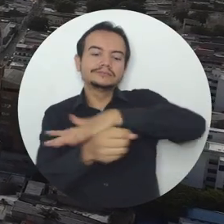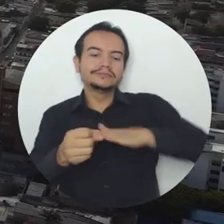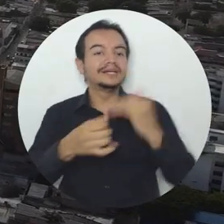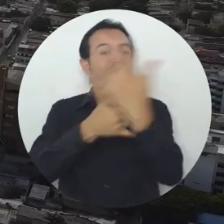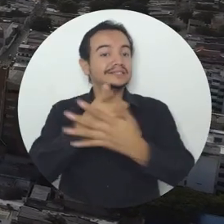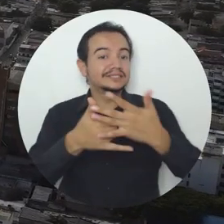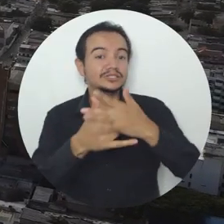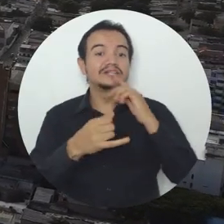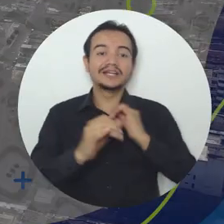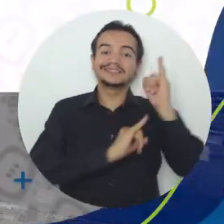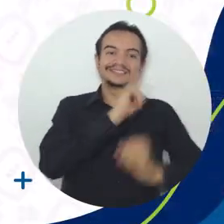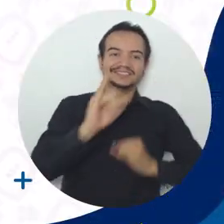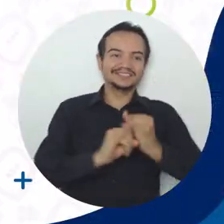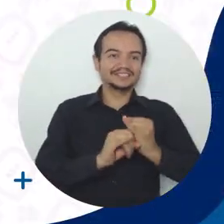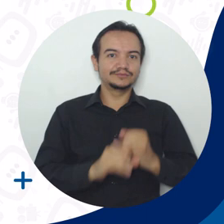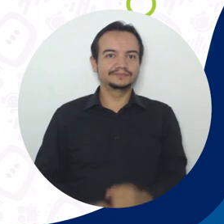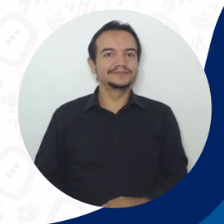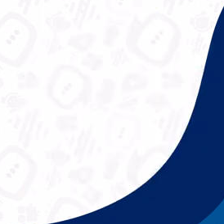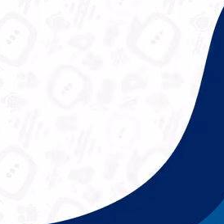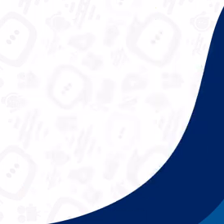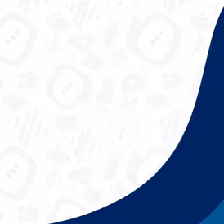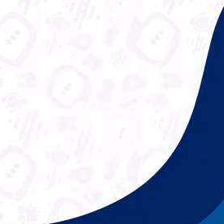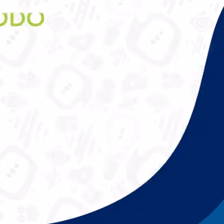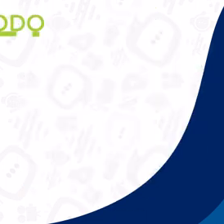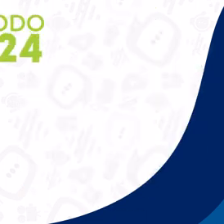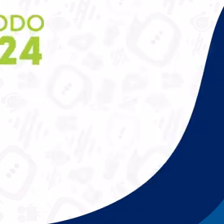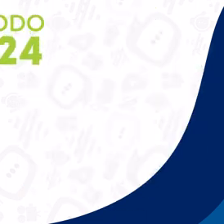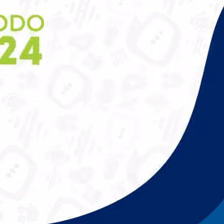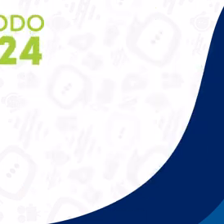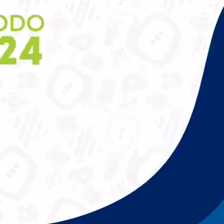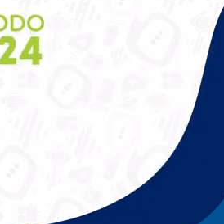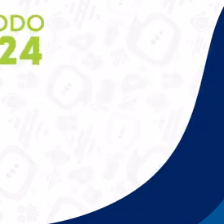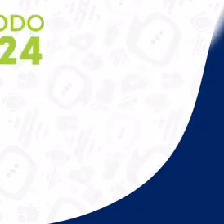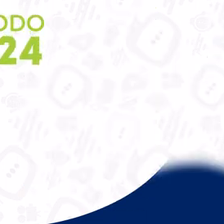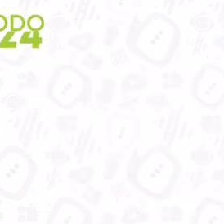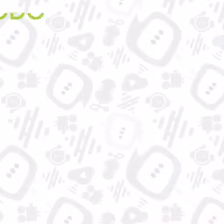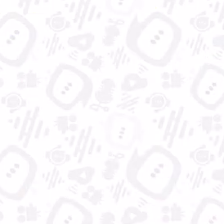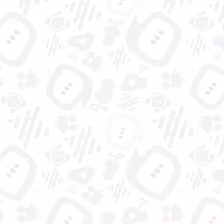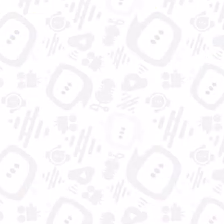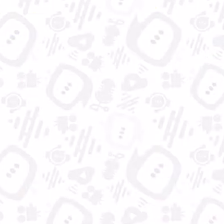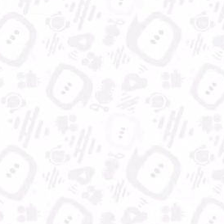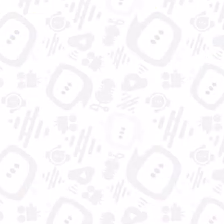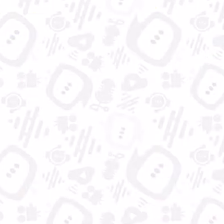regional nacional e internacional Universidad del Magdalena aún más incluyente e